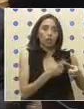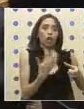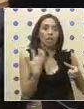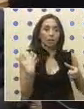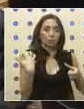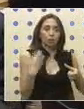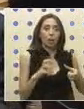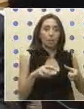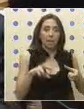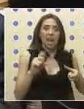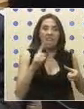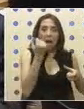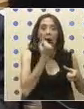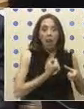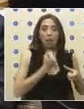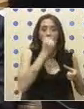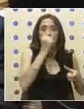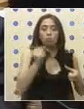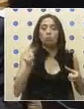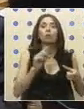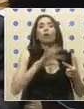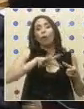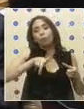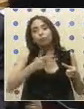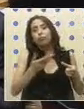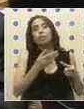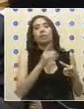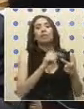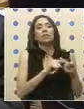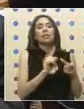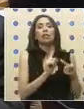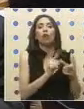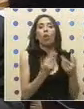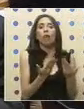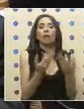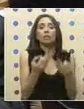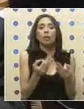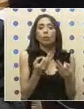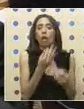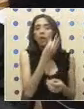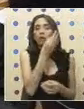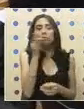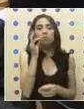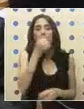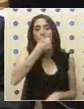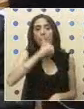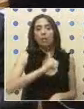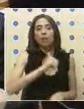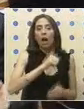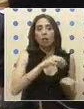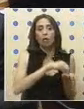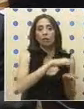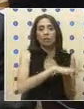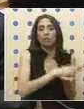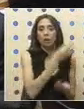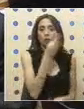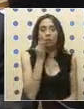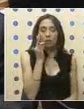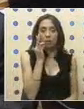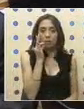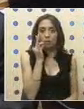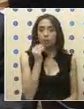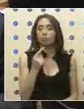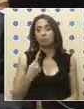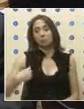inclusive de no asegurar la privacidad de información que tenga el carácter reservado o secreto. Nos parece a nosotros,